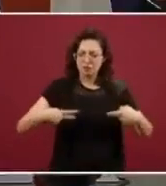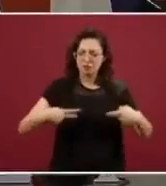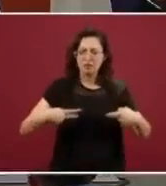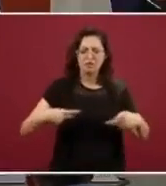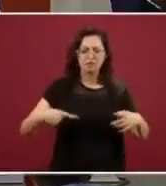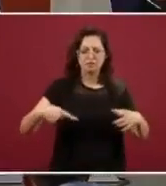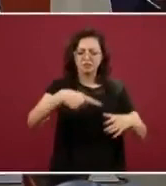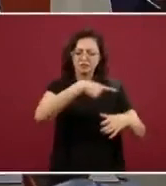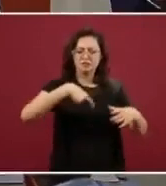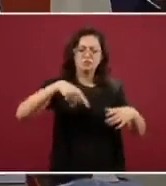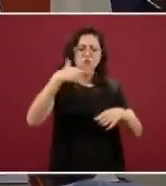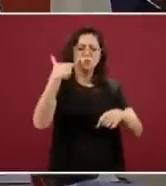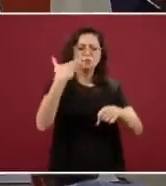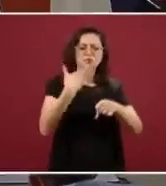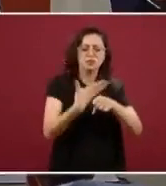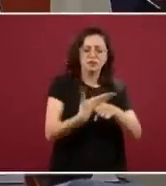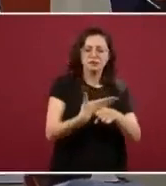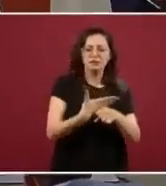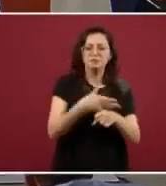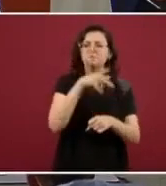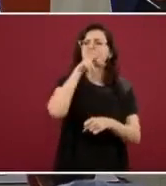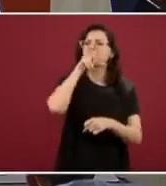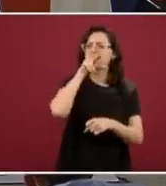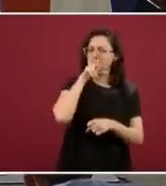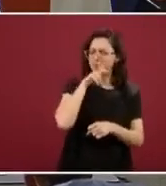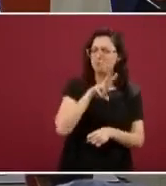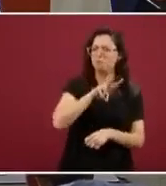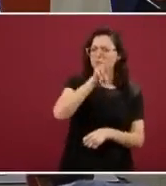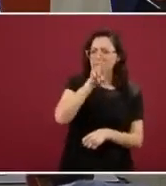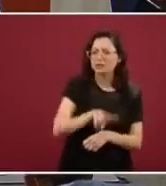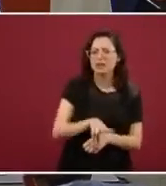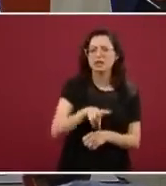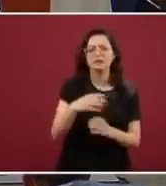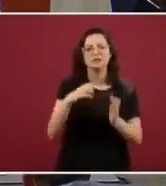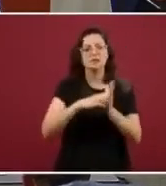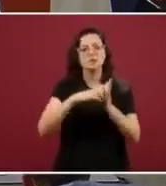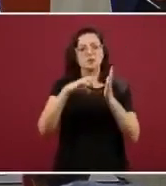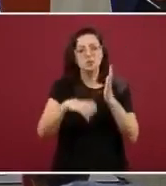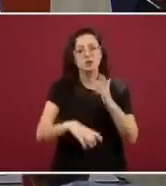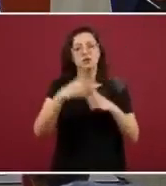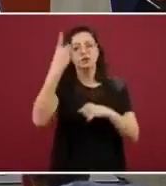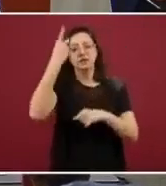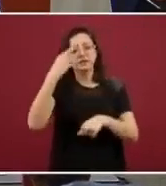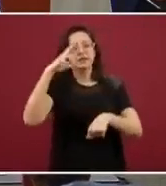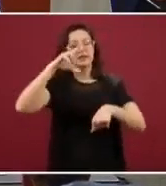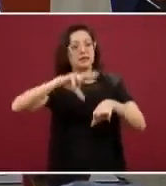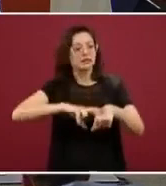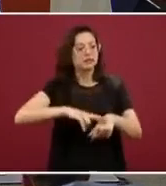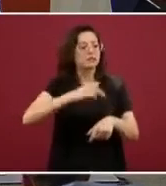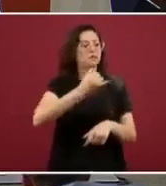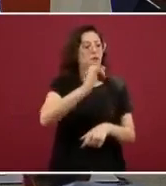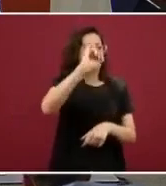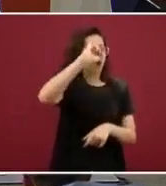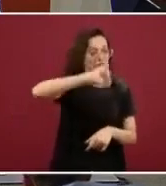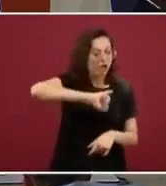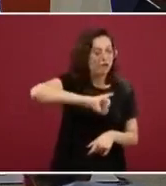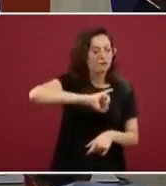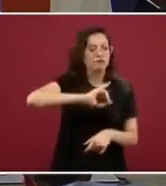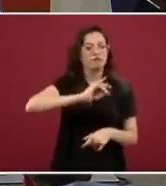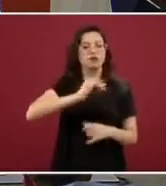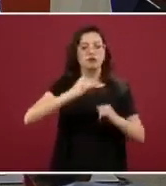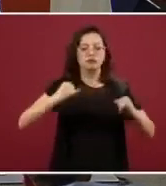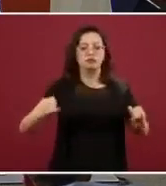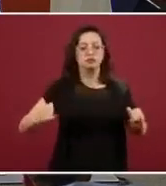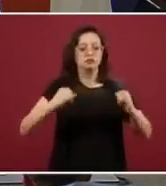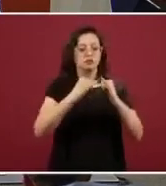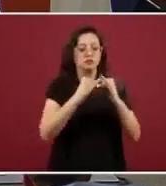tienen responsabilidades, por ejemplo, directivos o jefes de